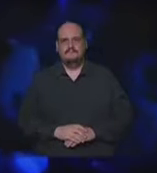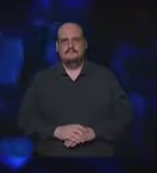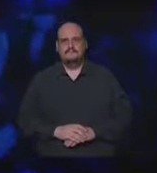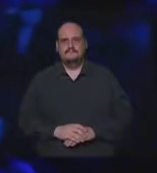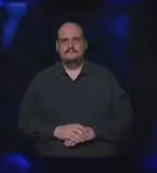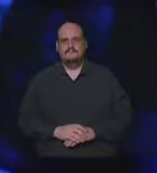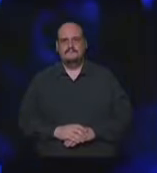Oh